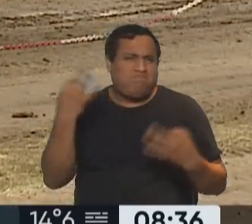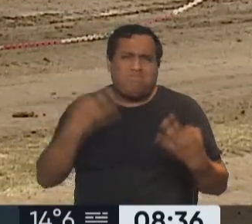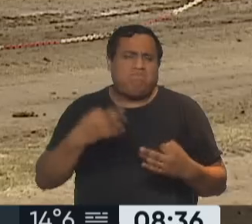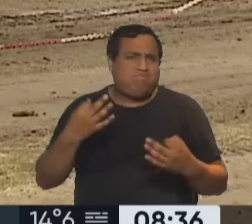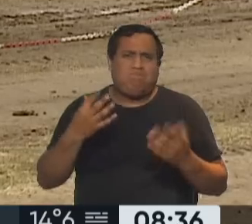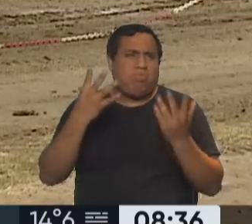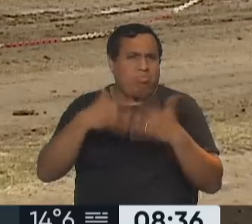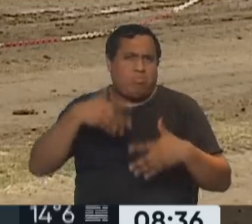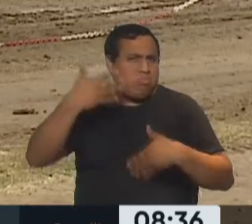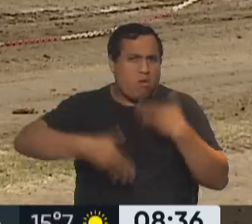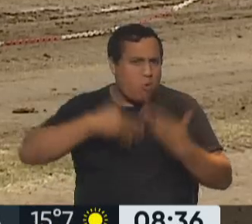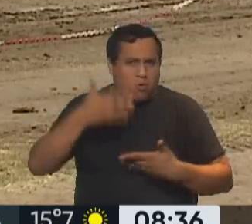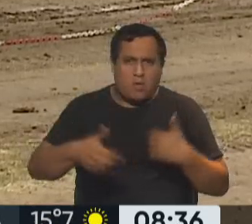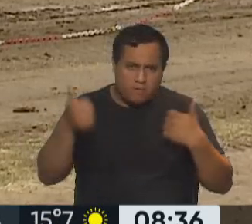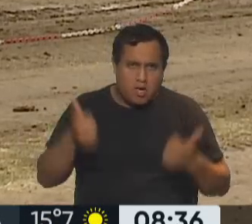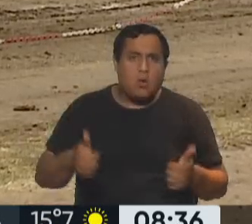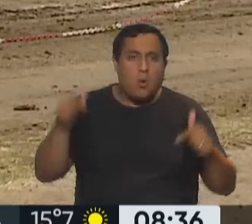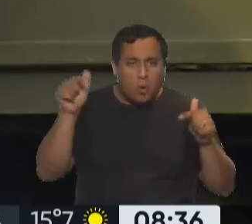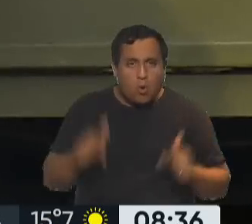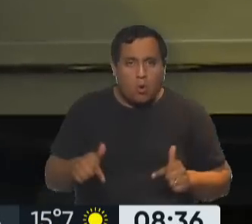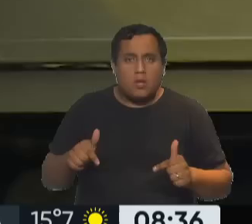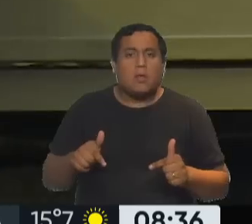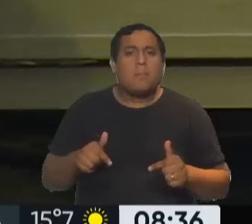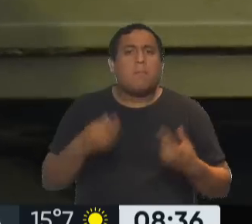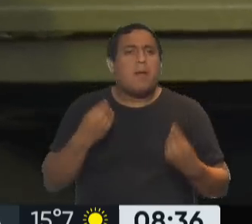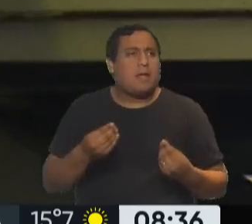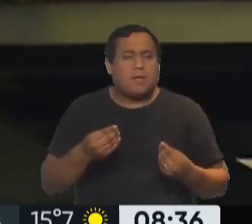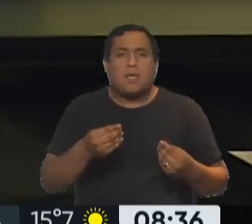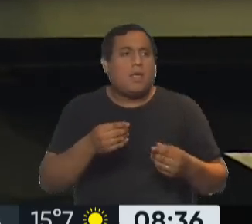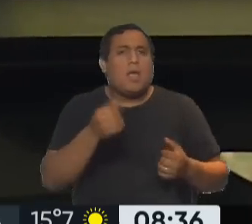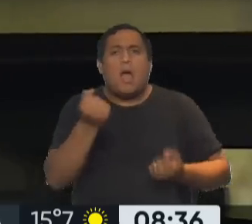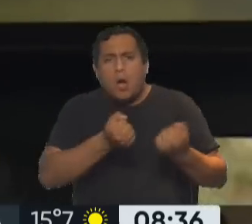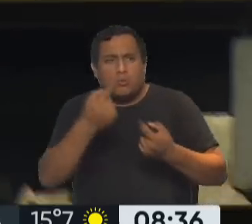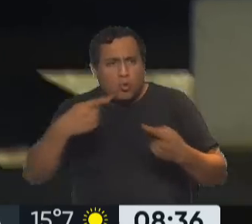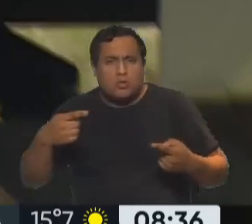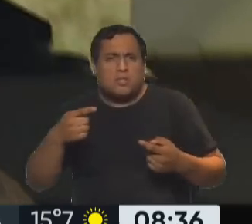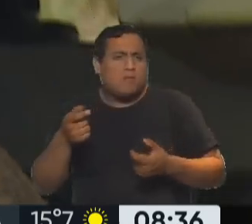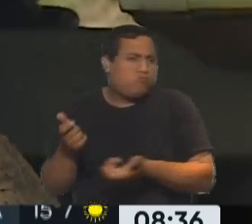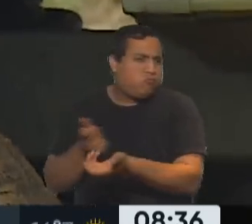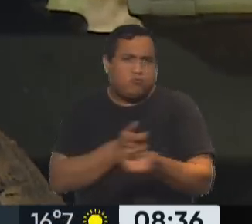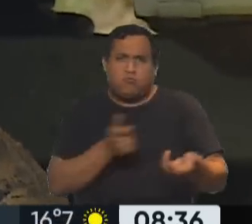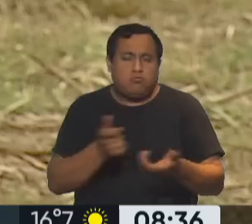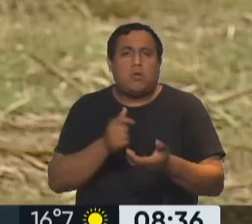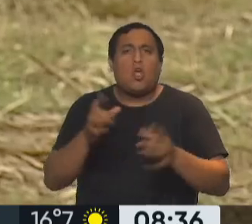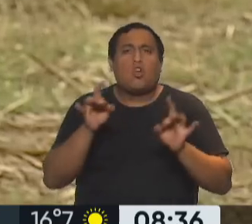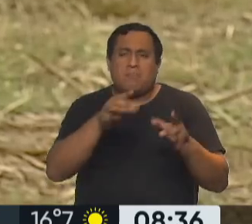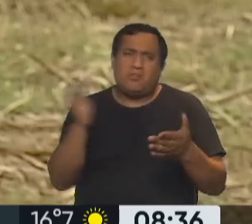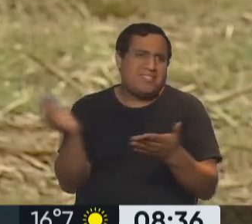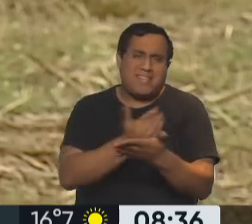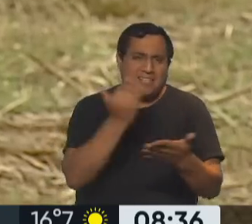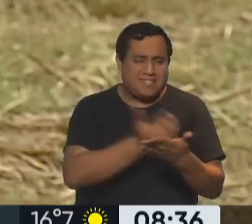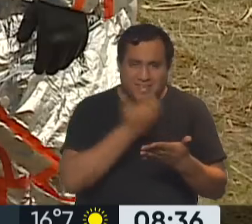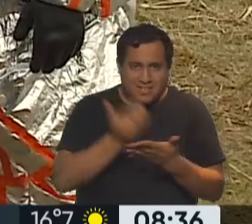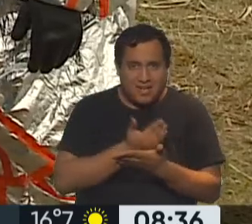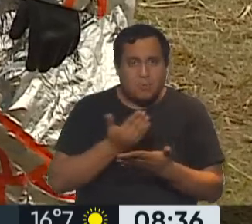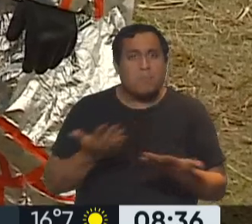y que desplegó hoy sus medios, sobre todo para la descontaminación de vehículos, descontaminación de personal, la parte de medicina de la QBN, que, como bien dijiste vos, la